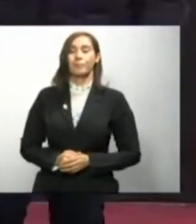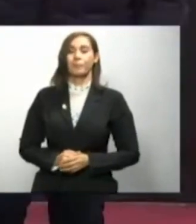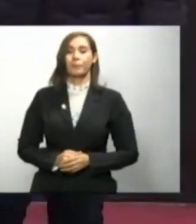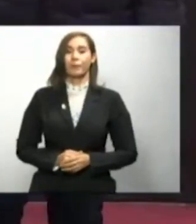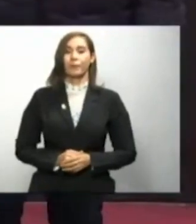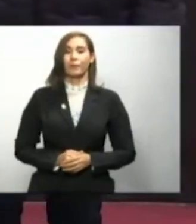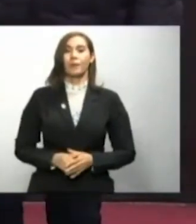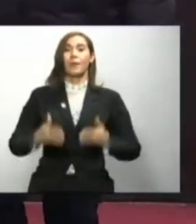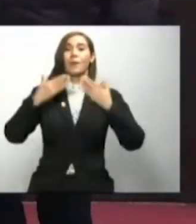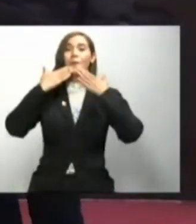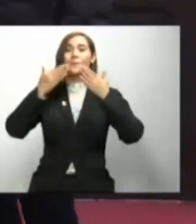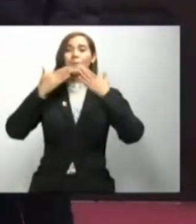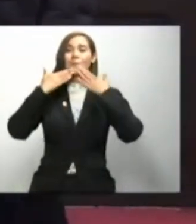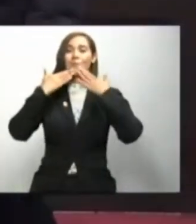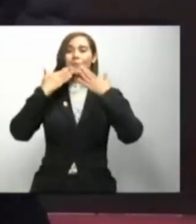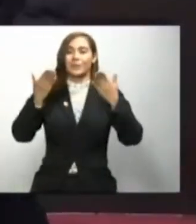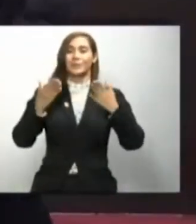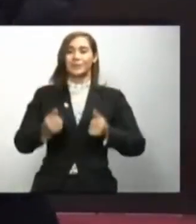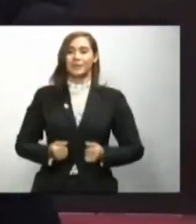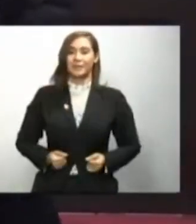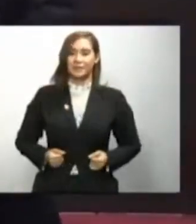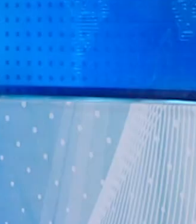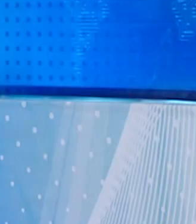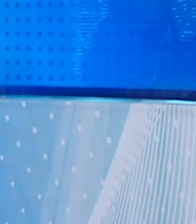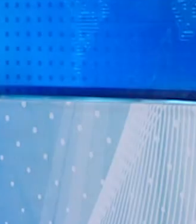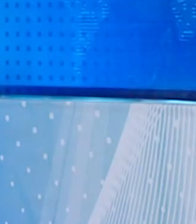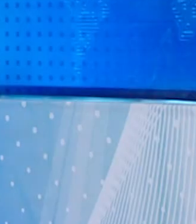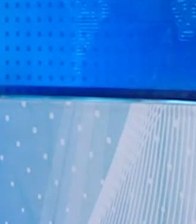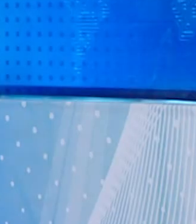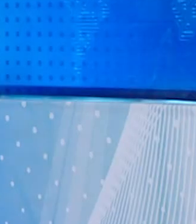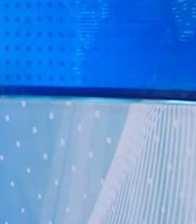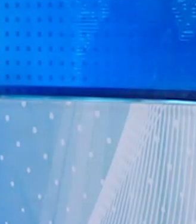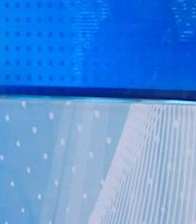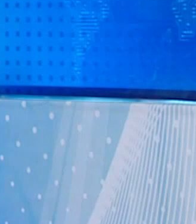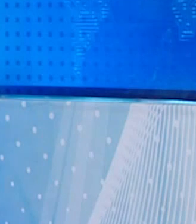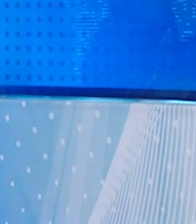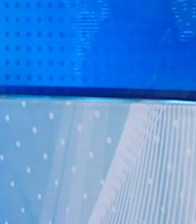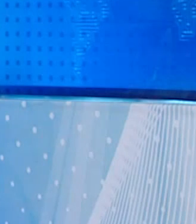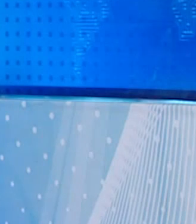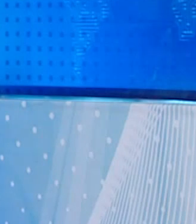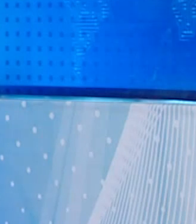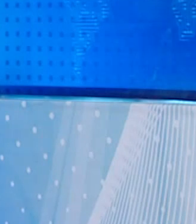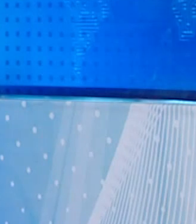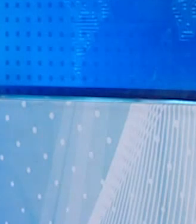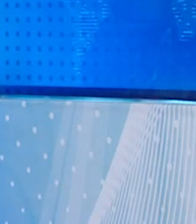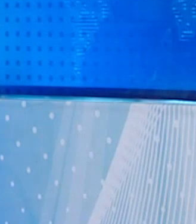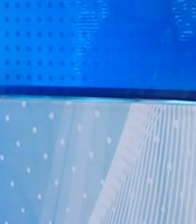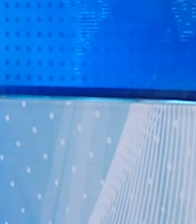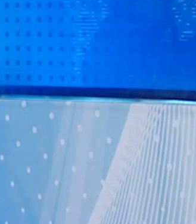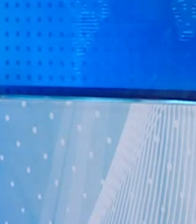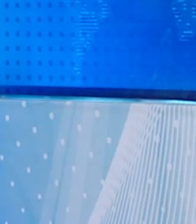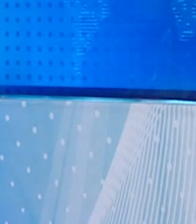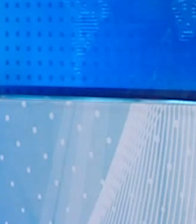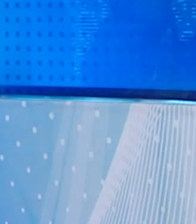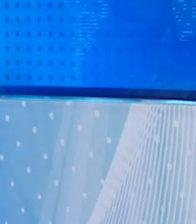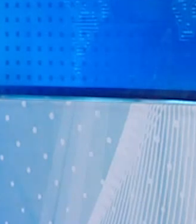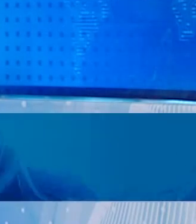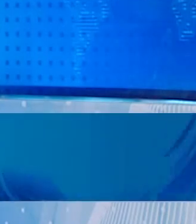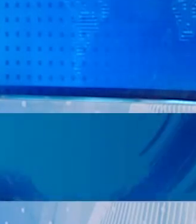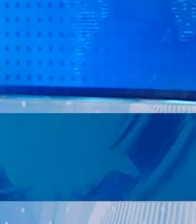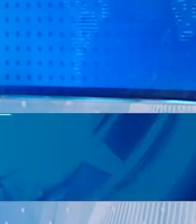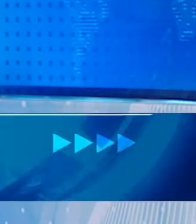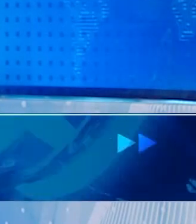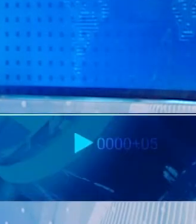bueno muchas gracias ahí estuvimos escuchando el presidente luís abinader por más de media hora